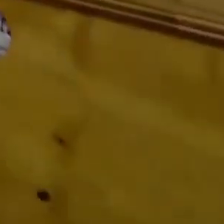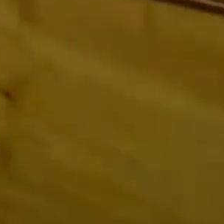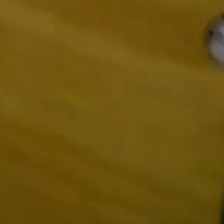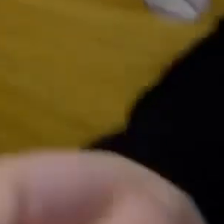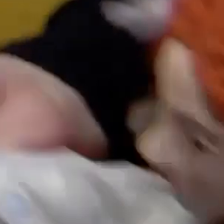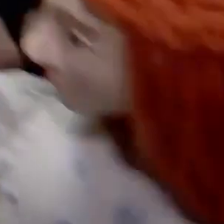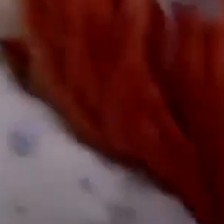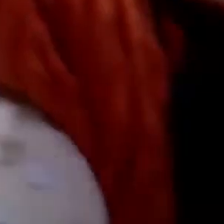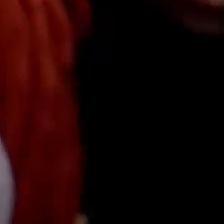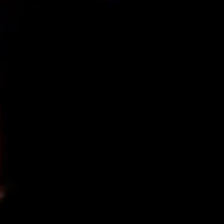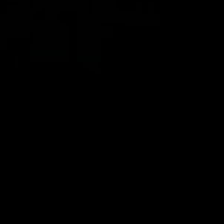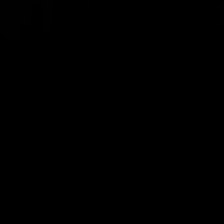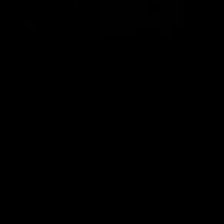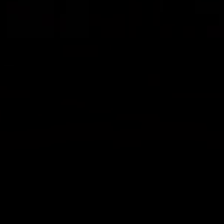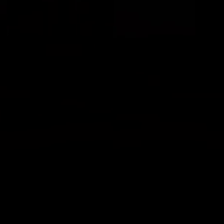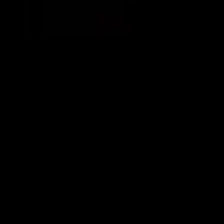Quemaron mi almohada,